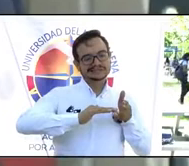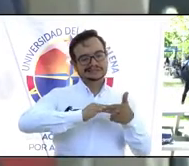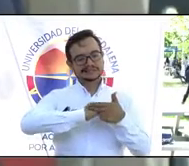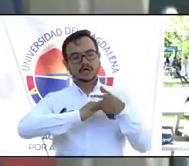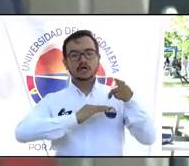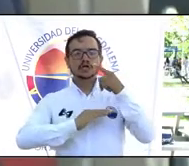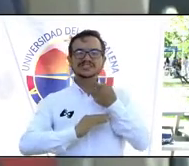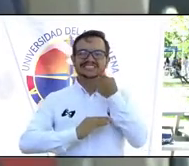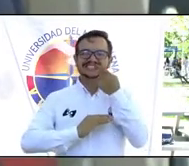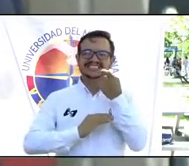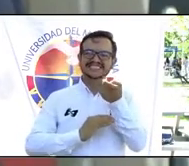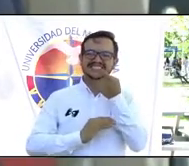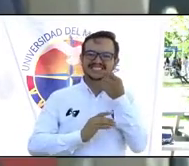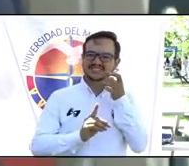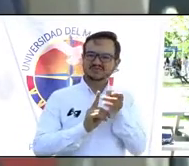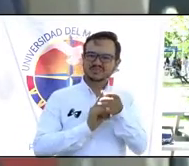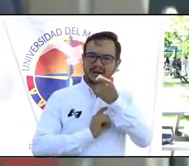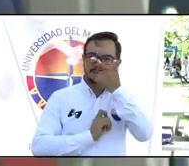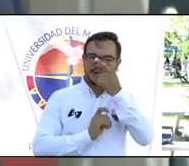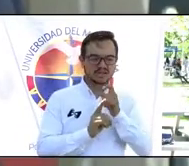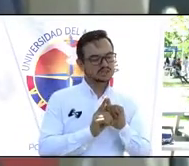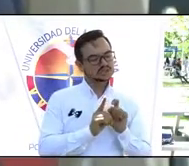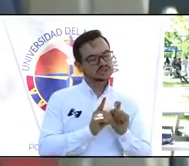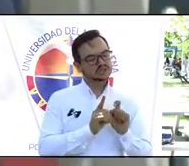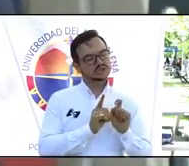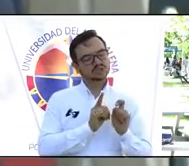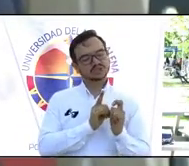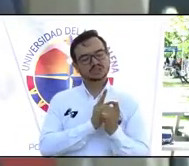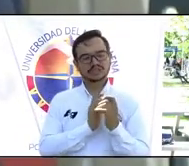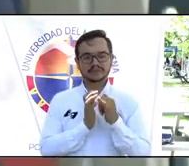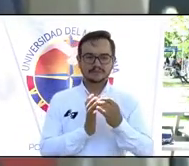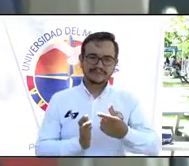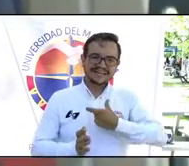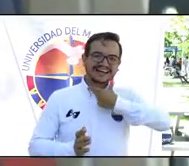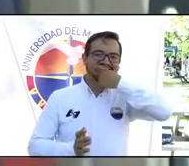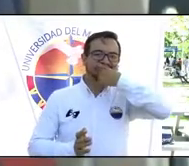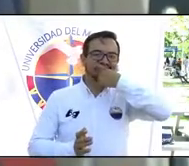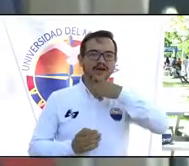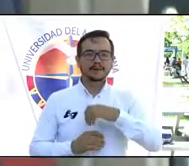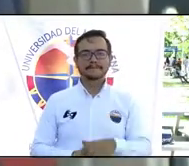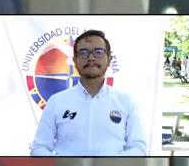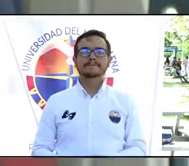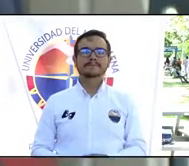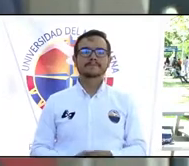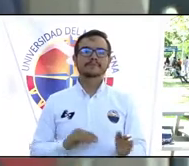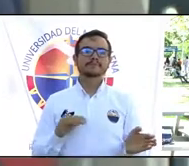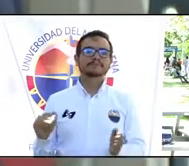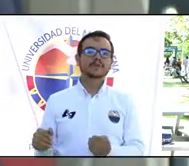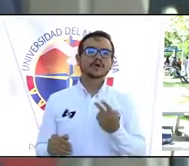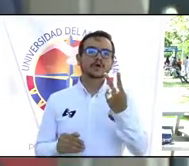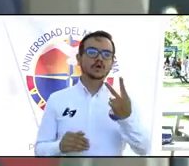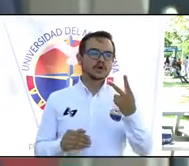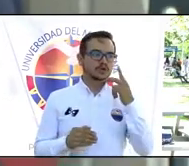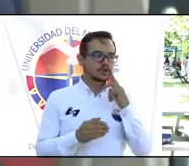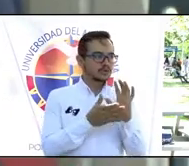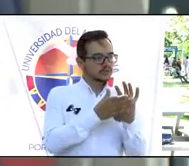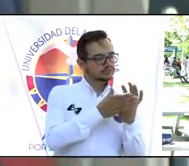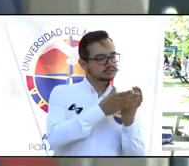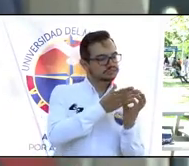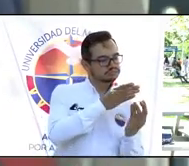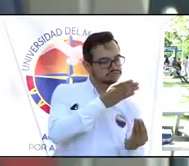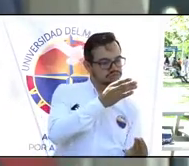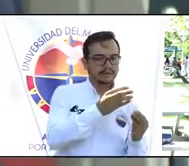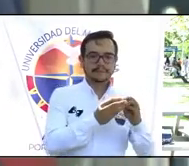de preclínica para la conformación de modelos de estudio y de trabajo. 2 máquinas fundidoras de vacío para